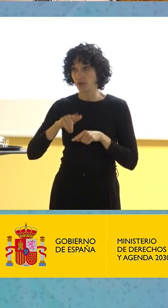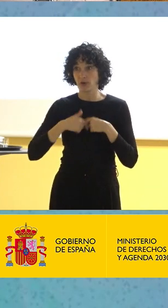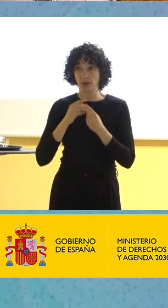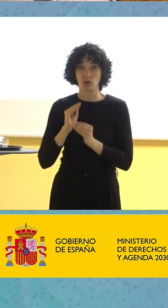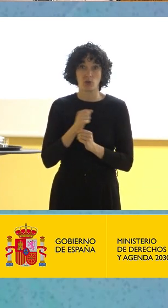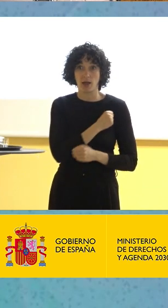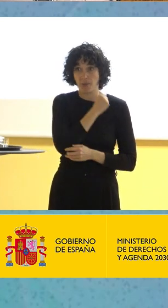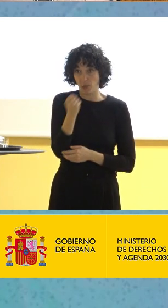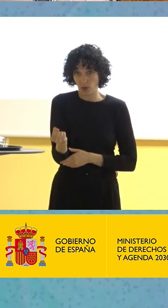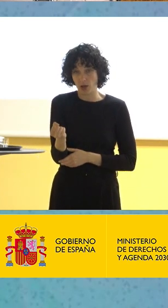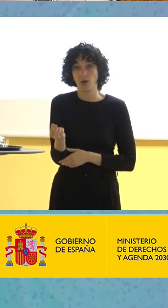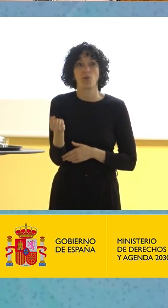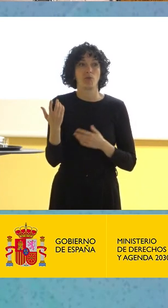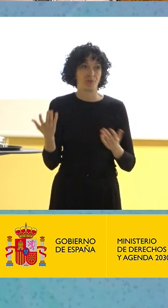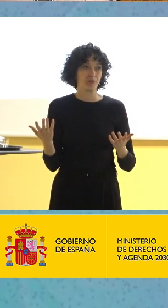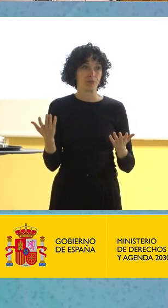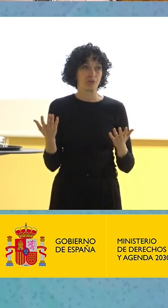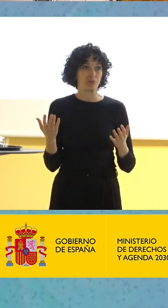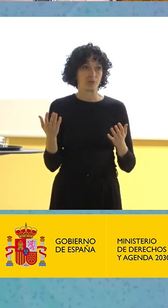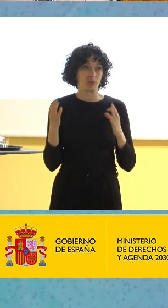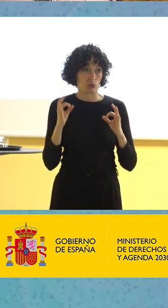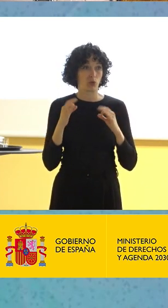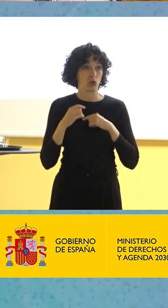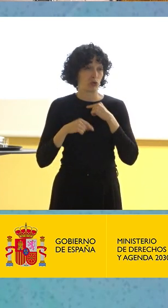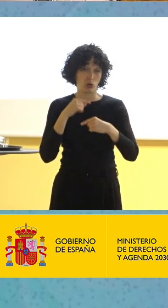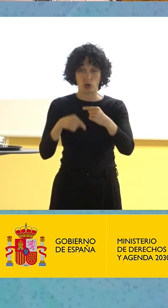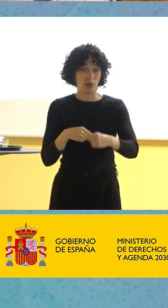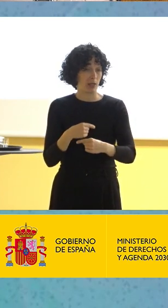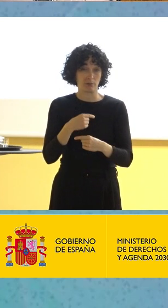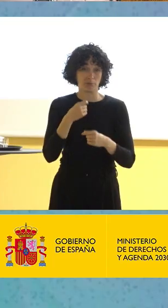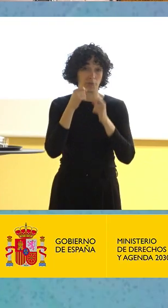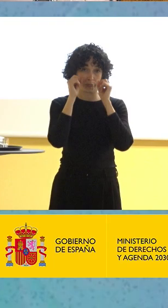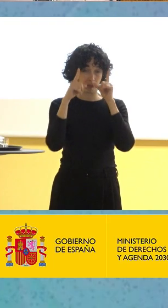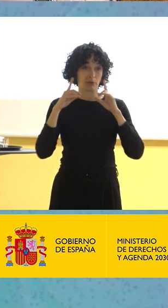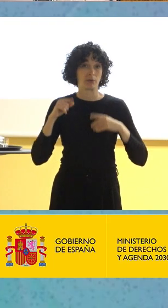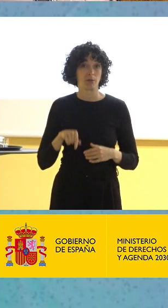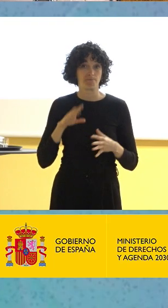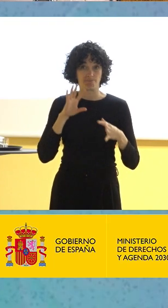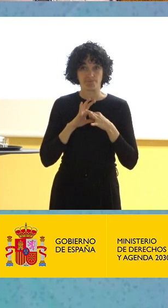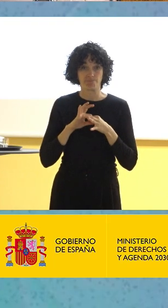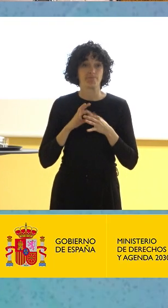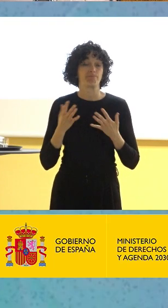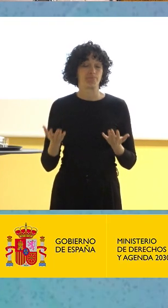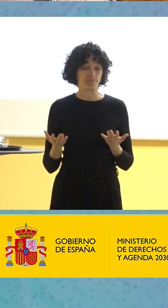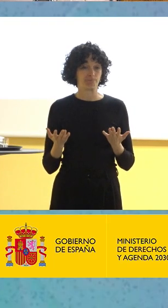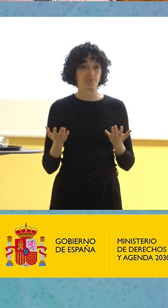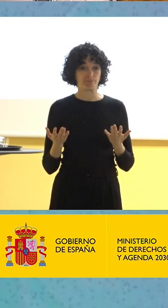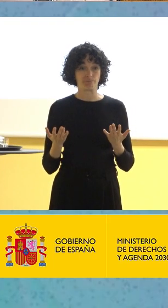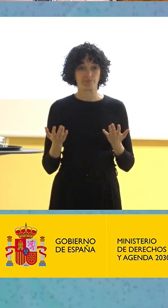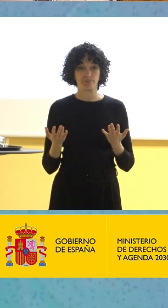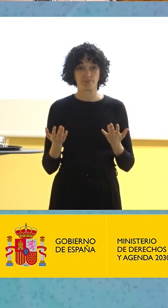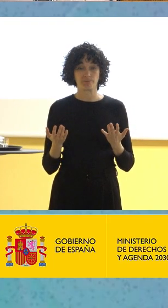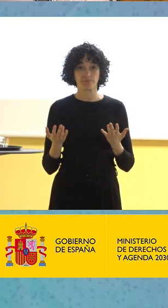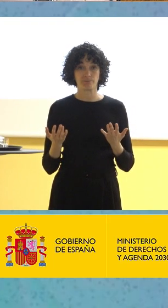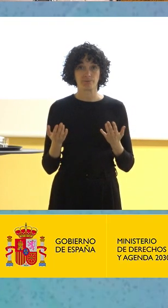familias, pues que podéis ver más diariamente, ¿no?, y que tiene que ver con cómo bueno, pues se enfrenta